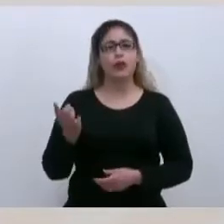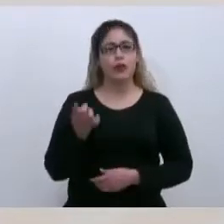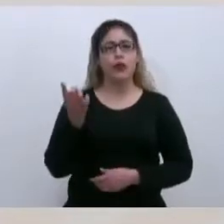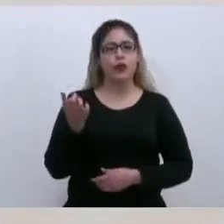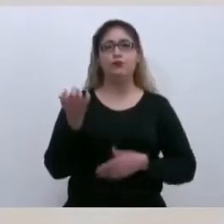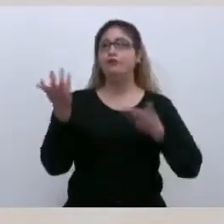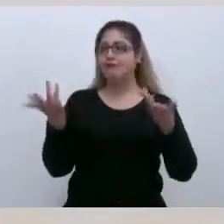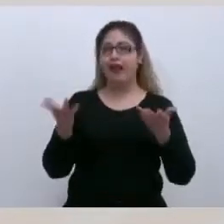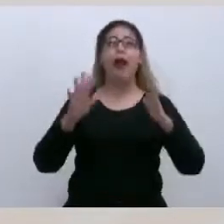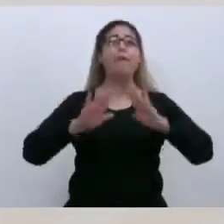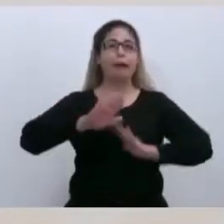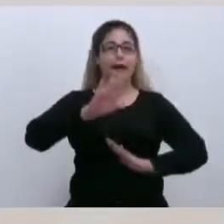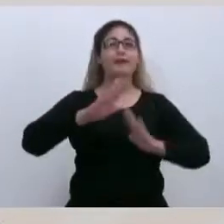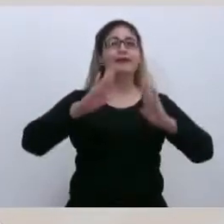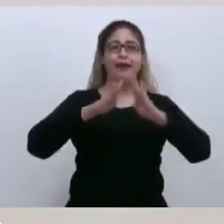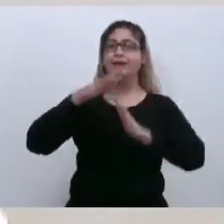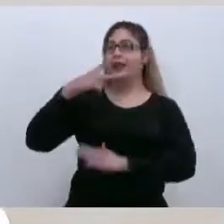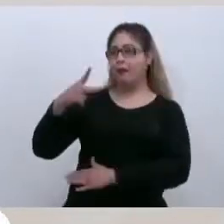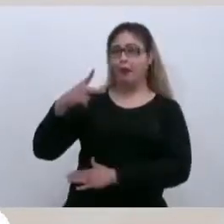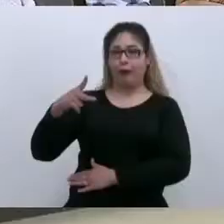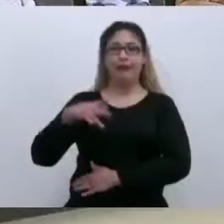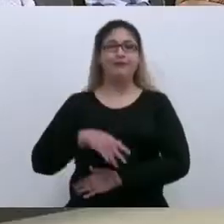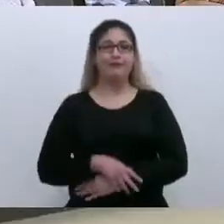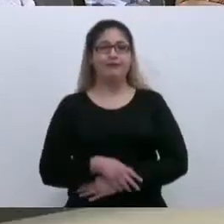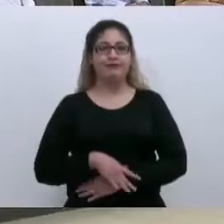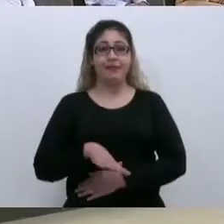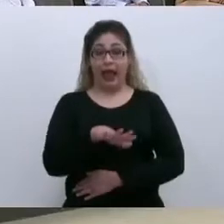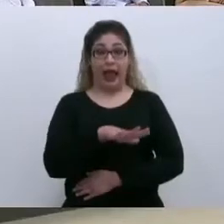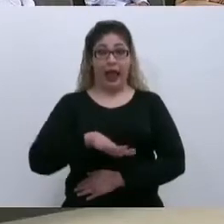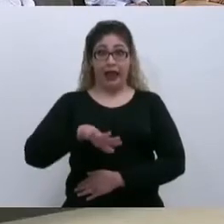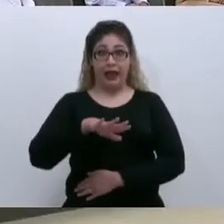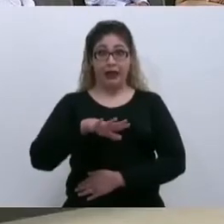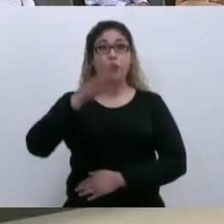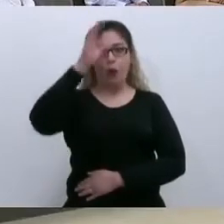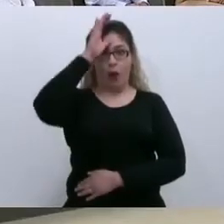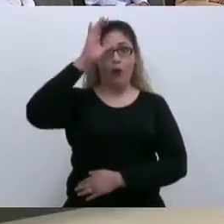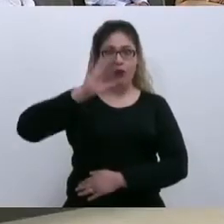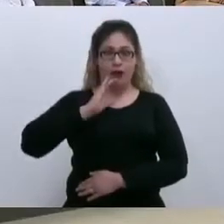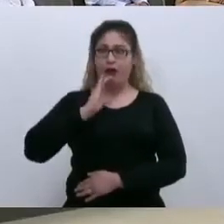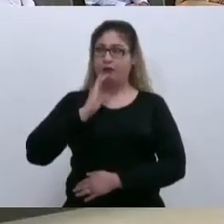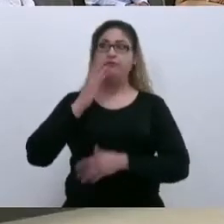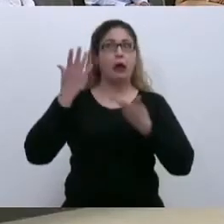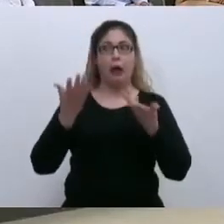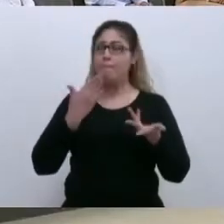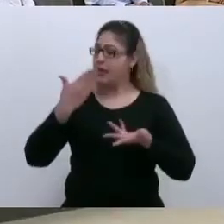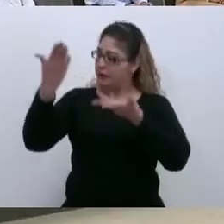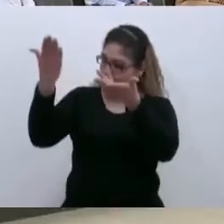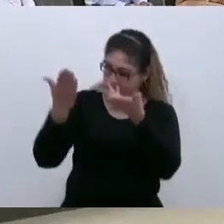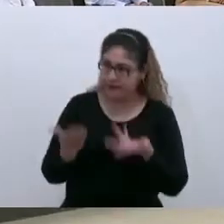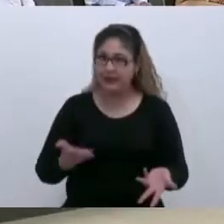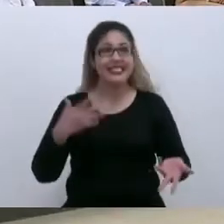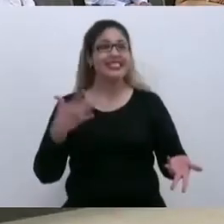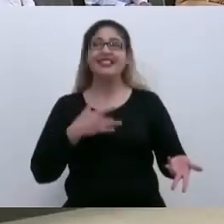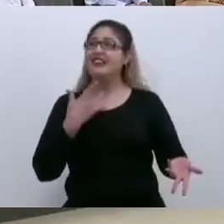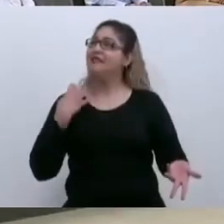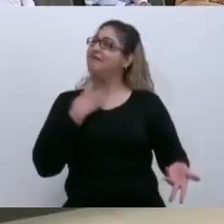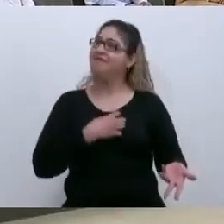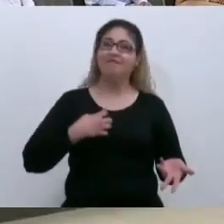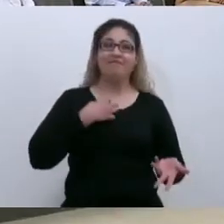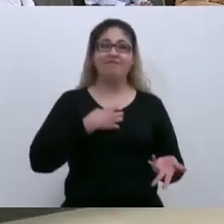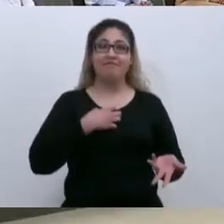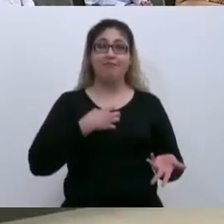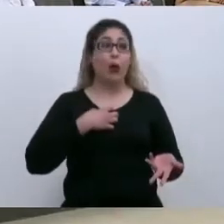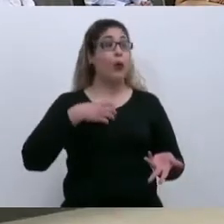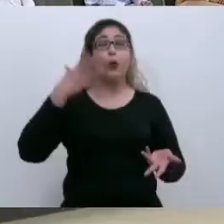casa. La Laguna lo recibe con entusiasmo. Hoy es un día histórico para